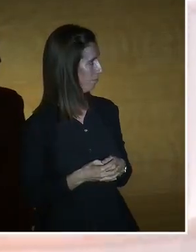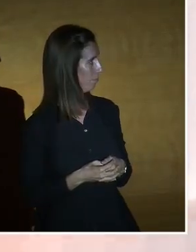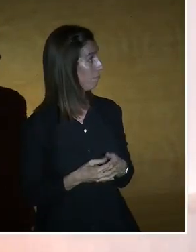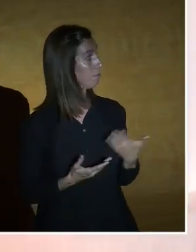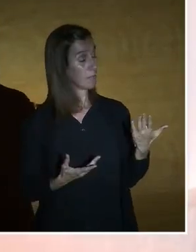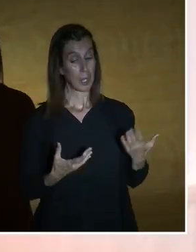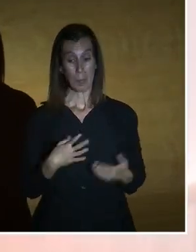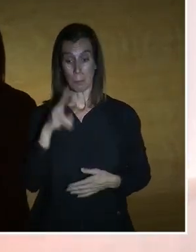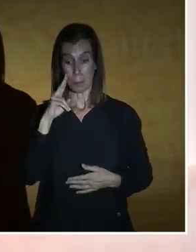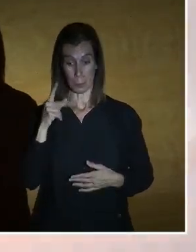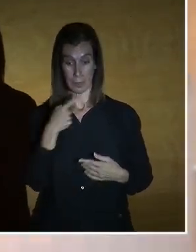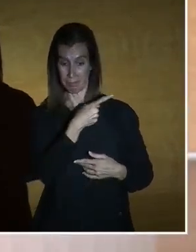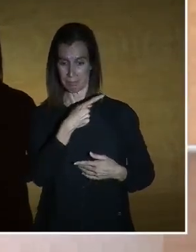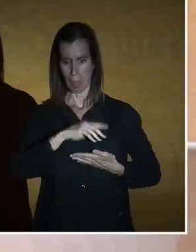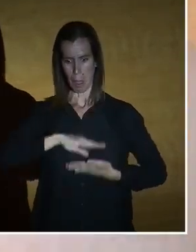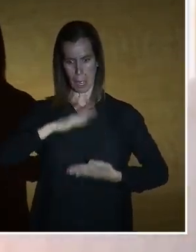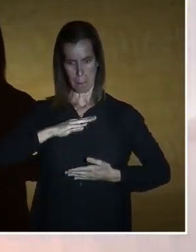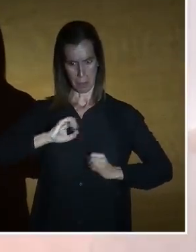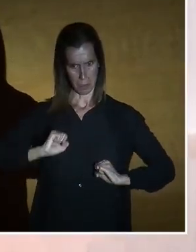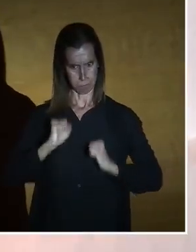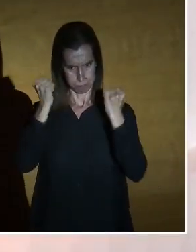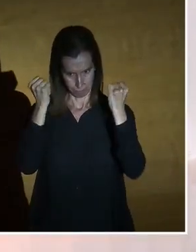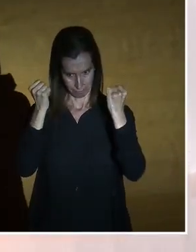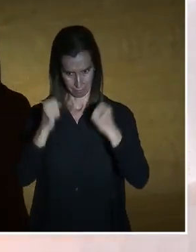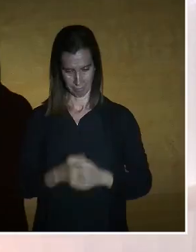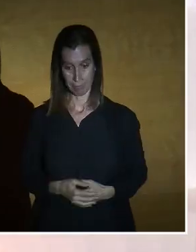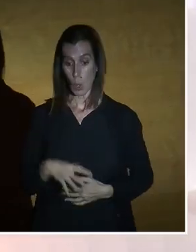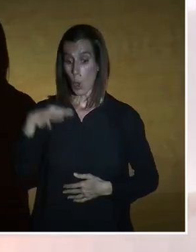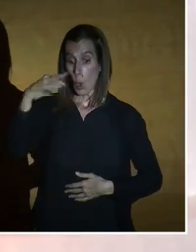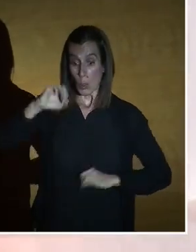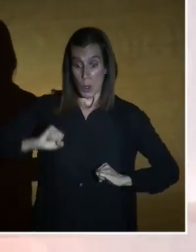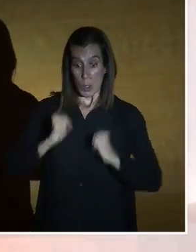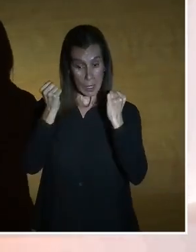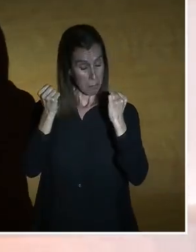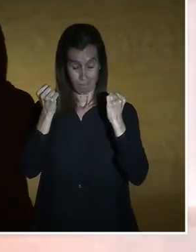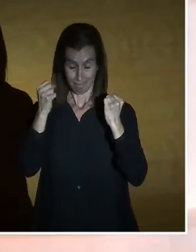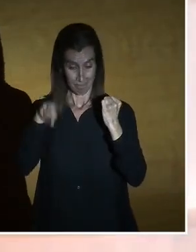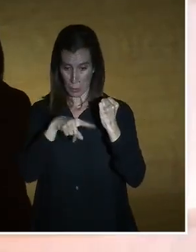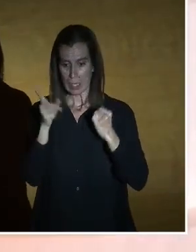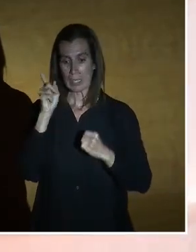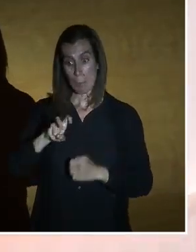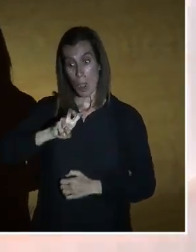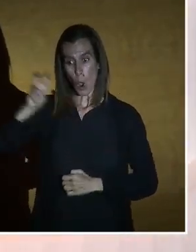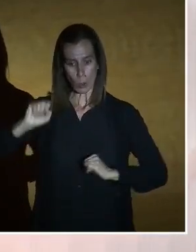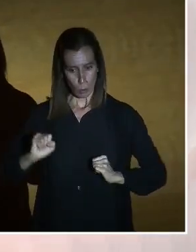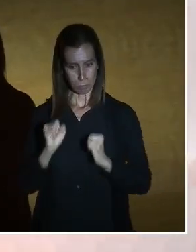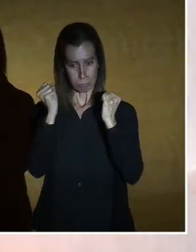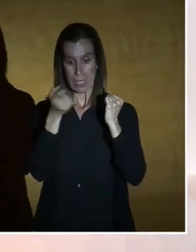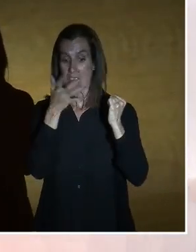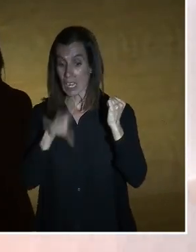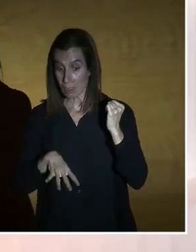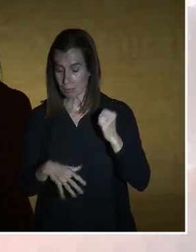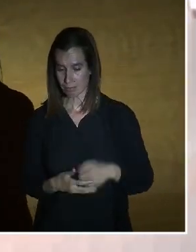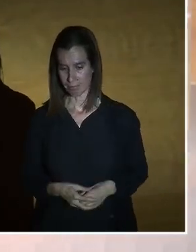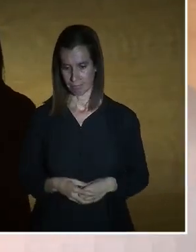Y podemos ver pues, esa capacidad de supervivencia. Pero no son los únicos supervivientes. También hubieron otros supervivientes